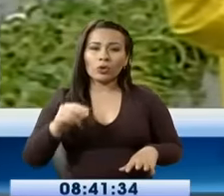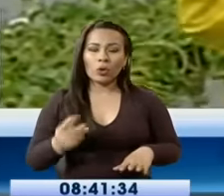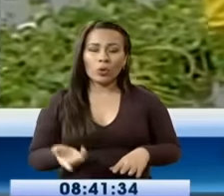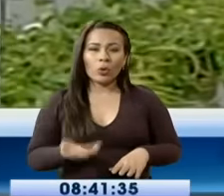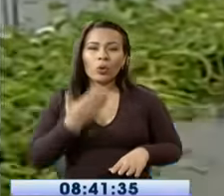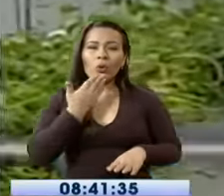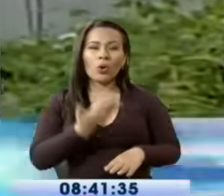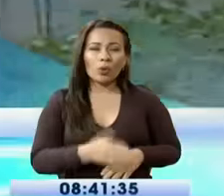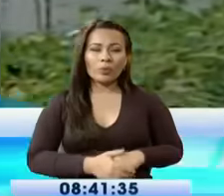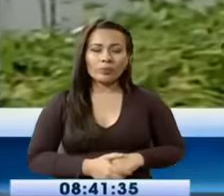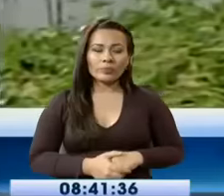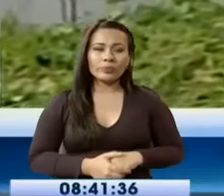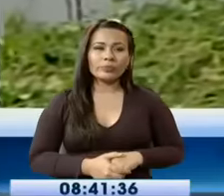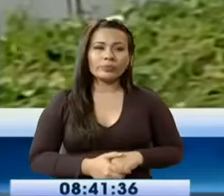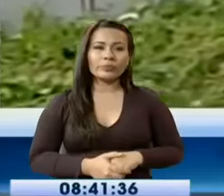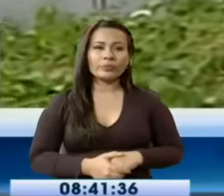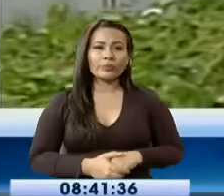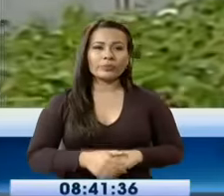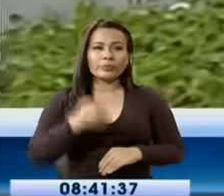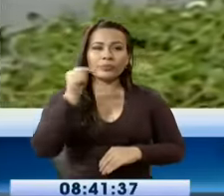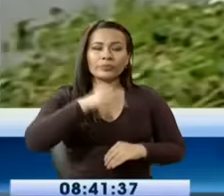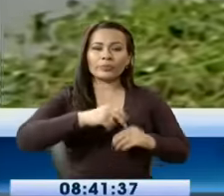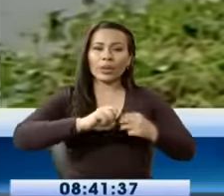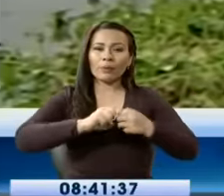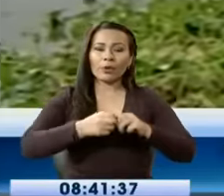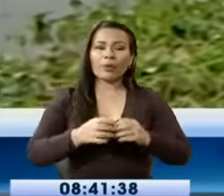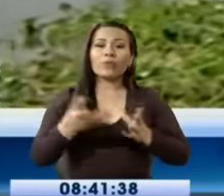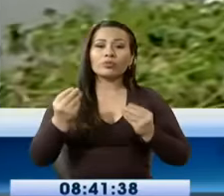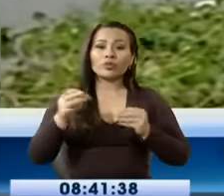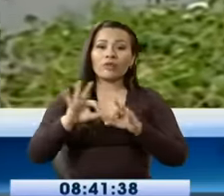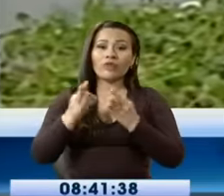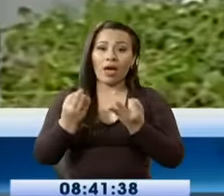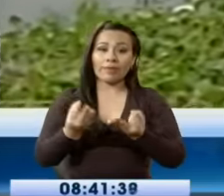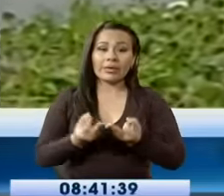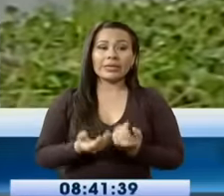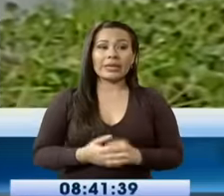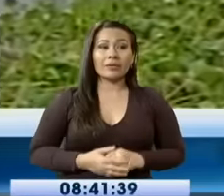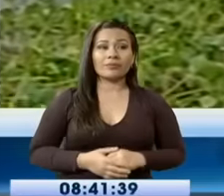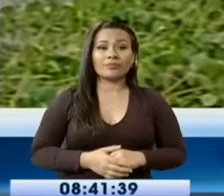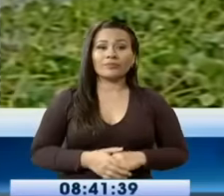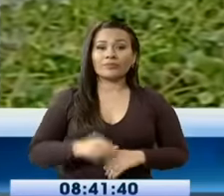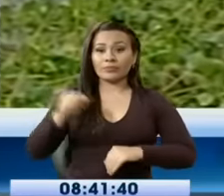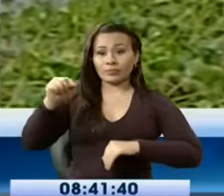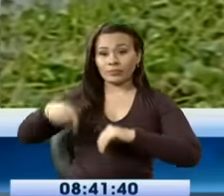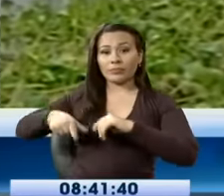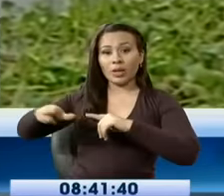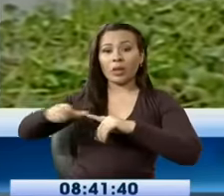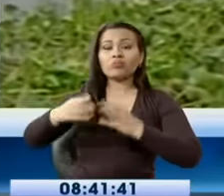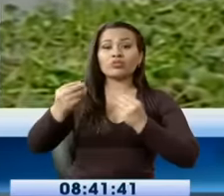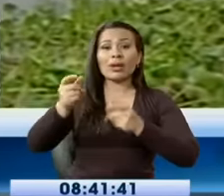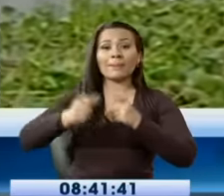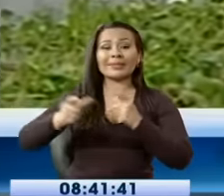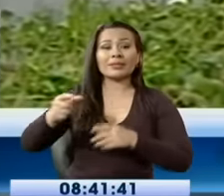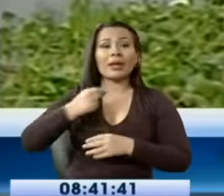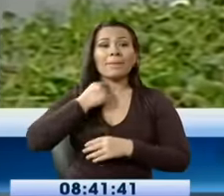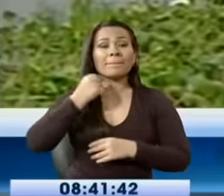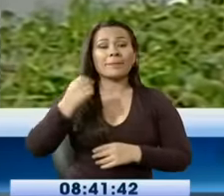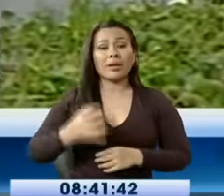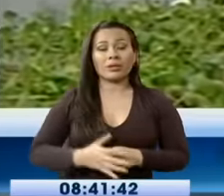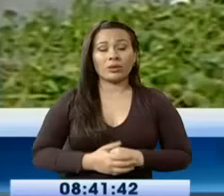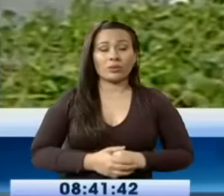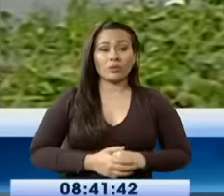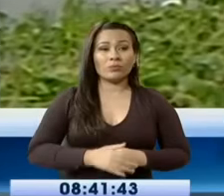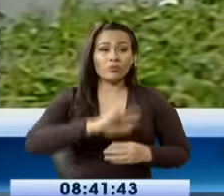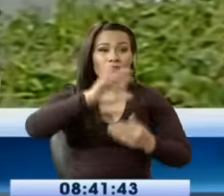¿cuál es la medida a seguir aquí? Porque todavía hay más familias ahí. Hugo, hay unas personas que sí han pedido salir, pero otras que de todas